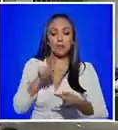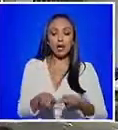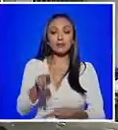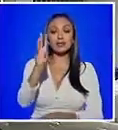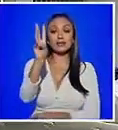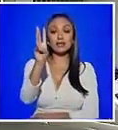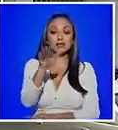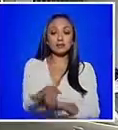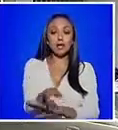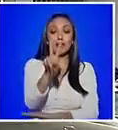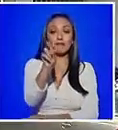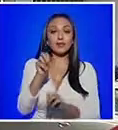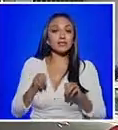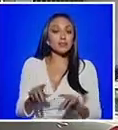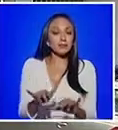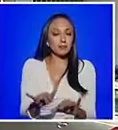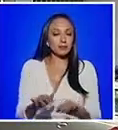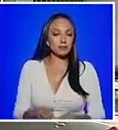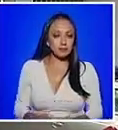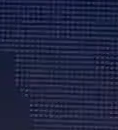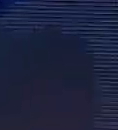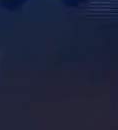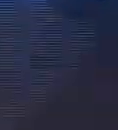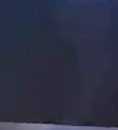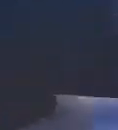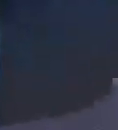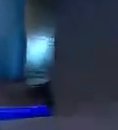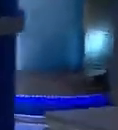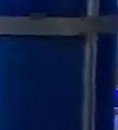18 horas del 20 de septiembre.